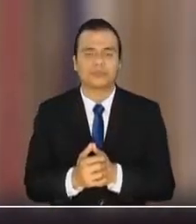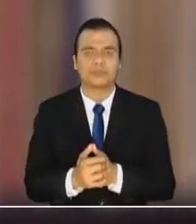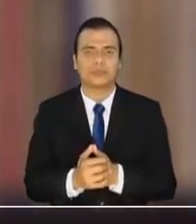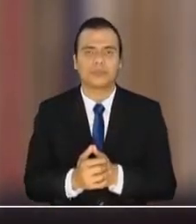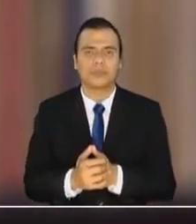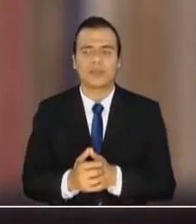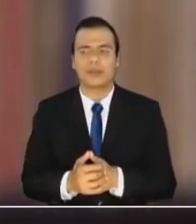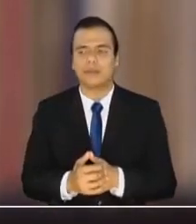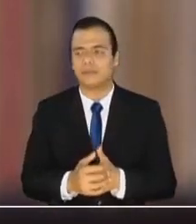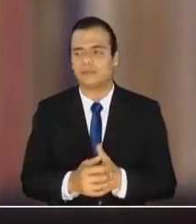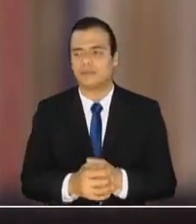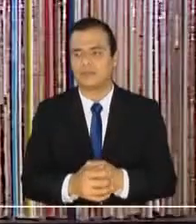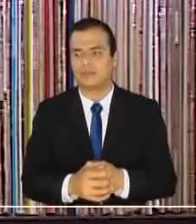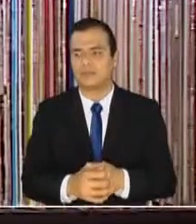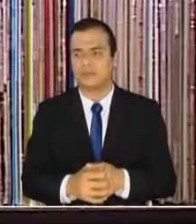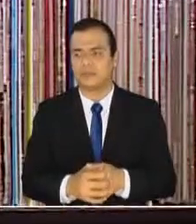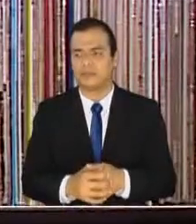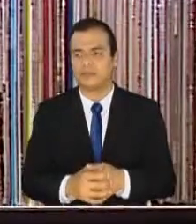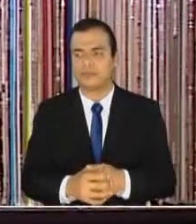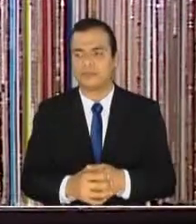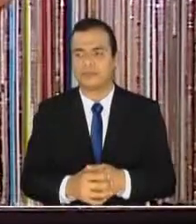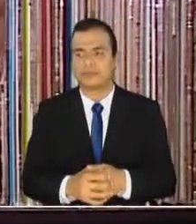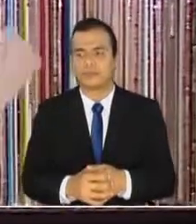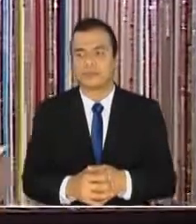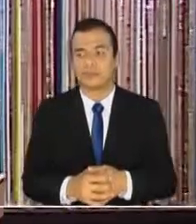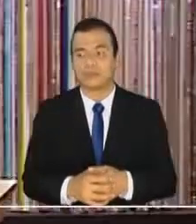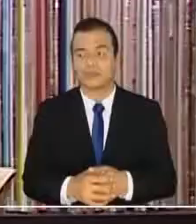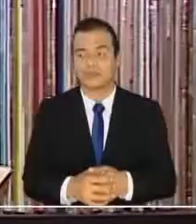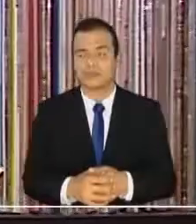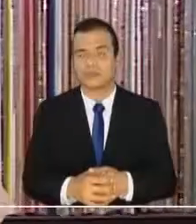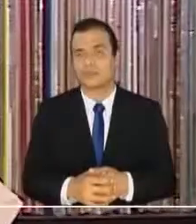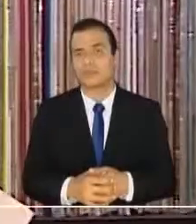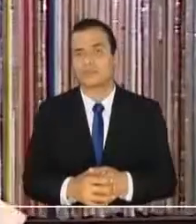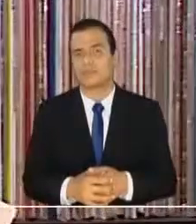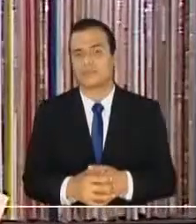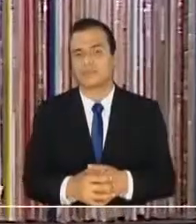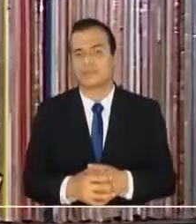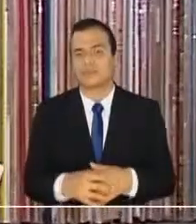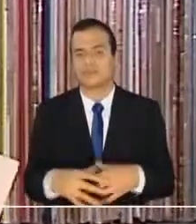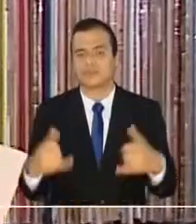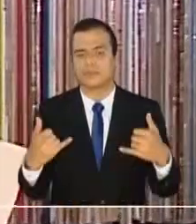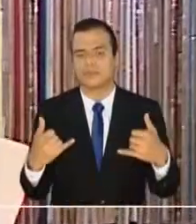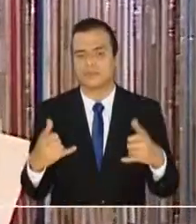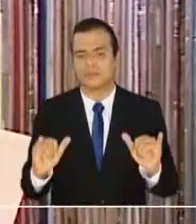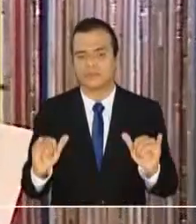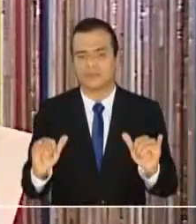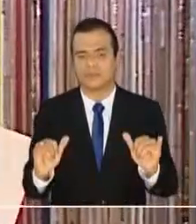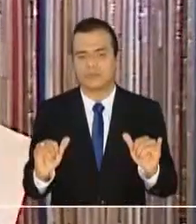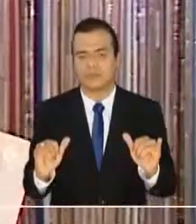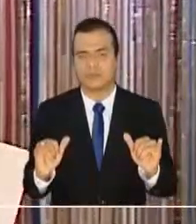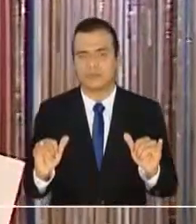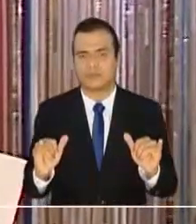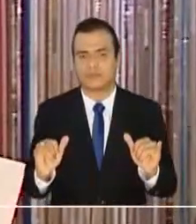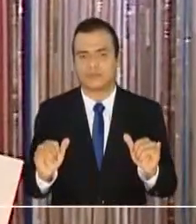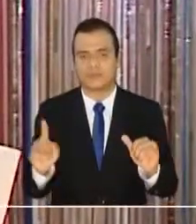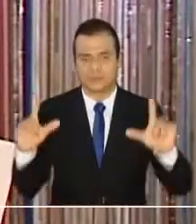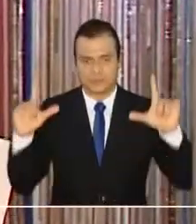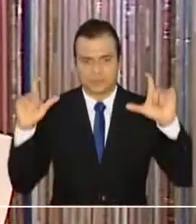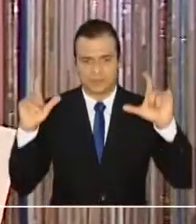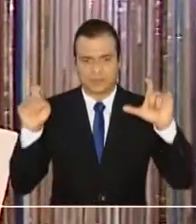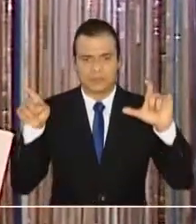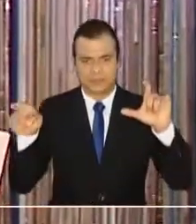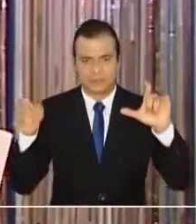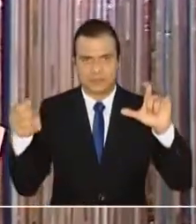Entonces Cachao y papi eran como hermanos. Y esta fue una foto que se tomó